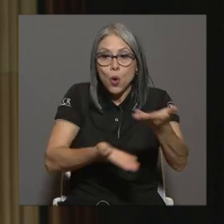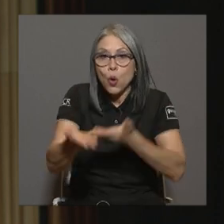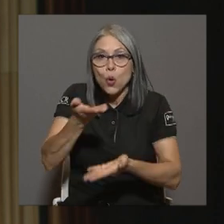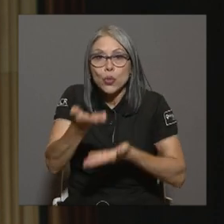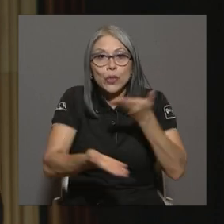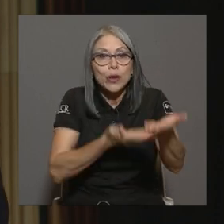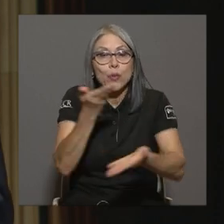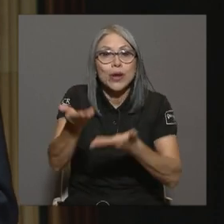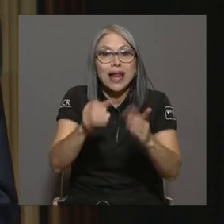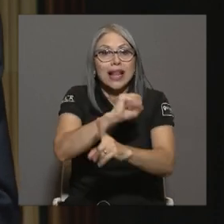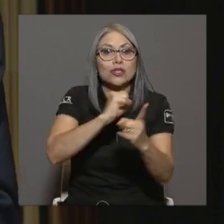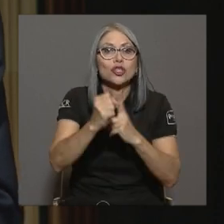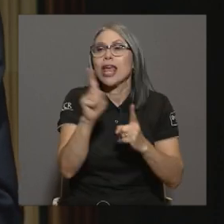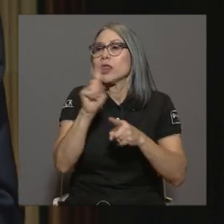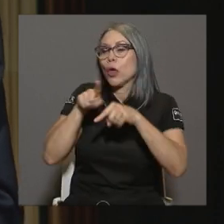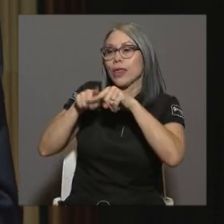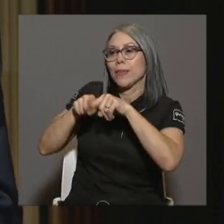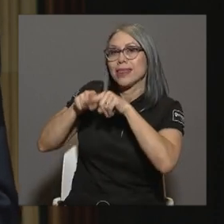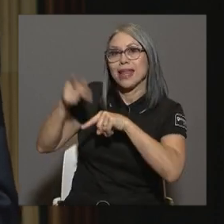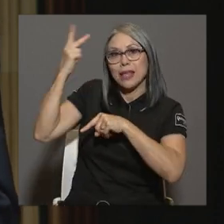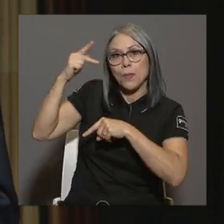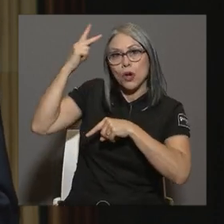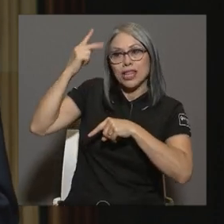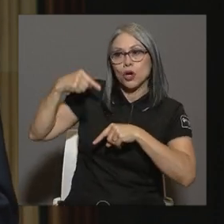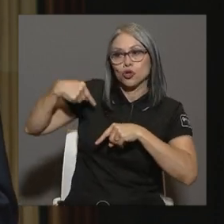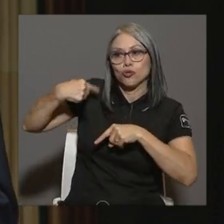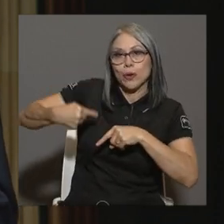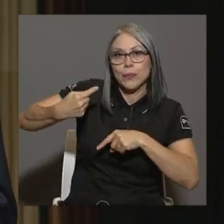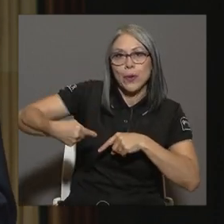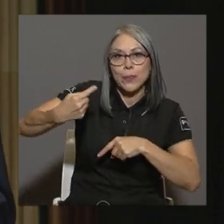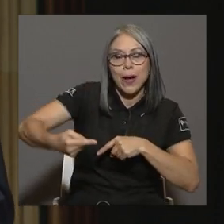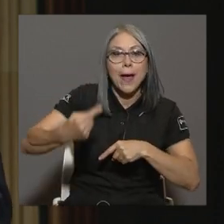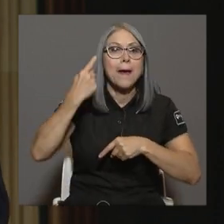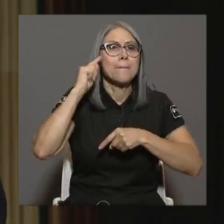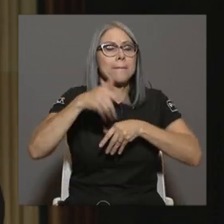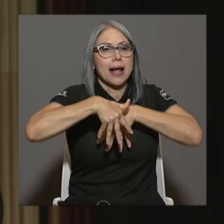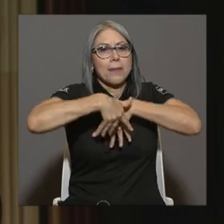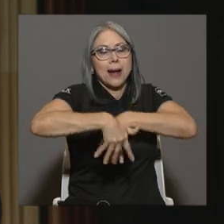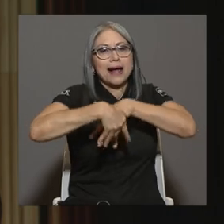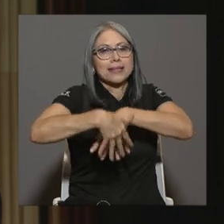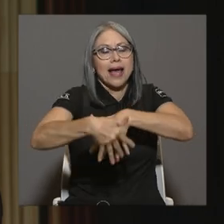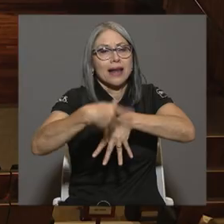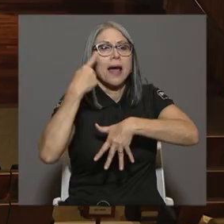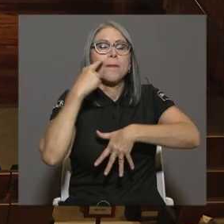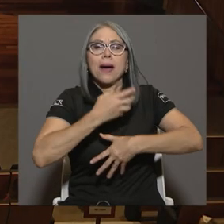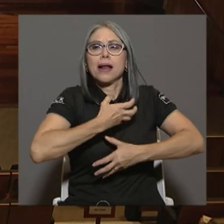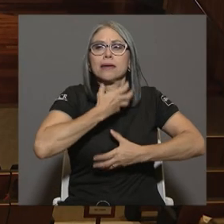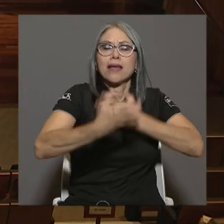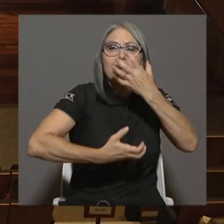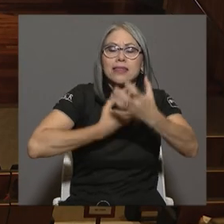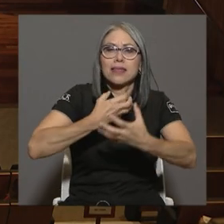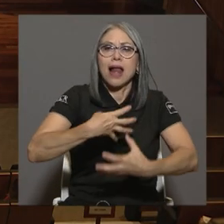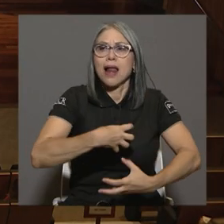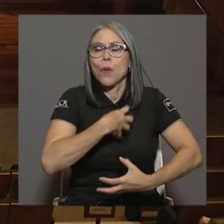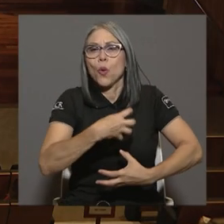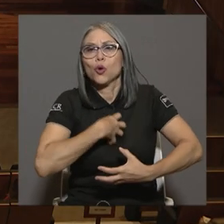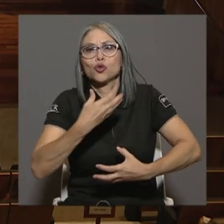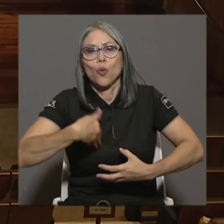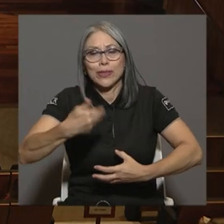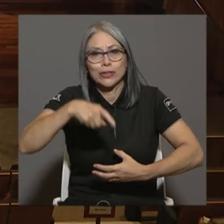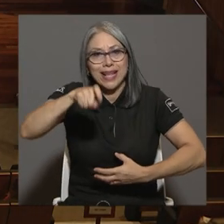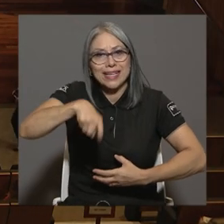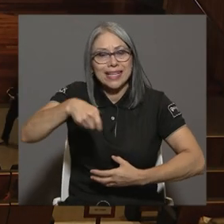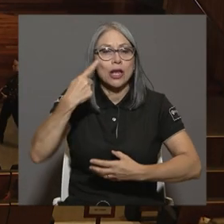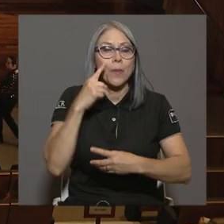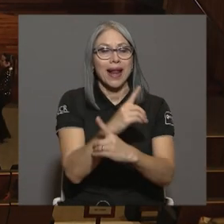de los políticos de turno, para marchar, para levantar la voz cuando sea necesario, para